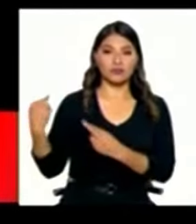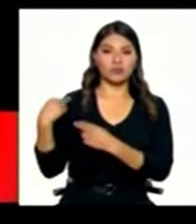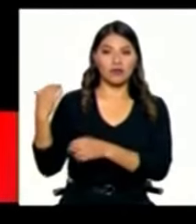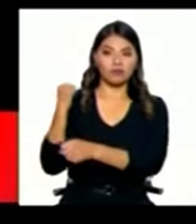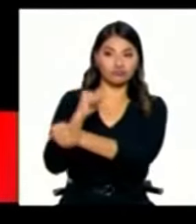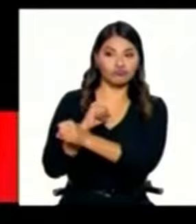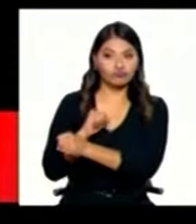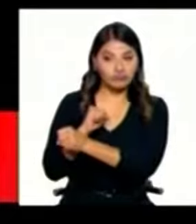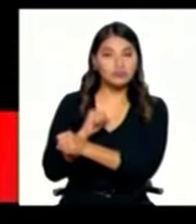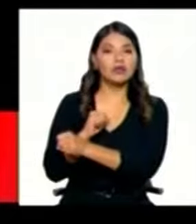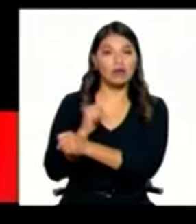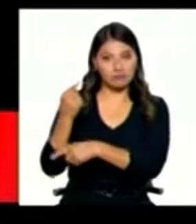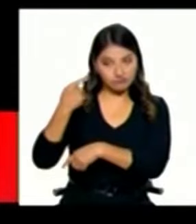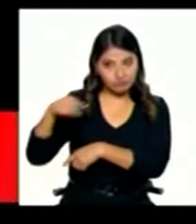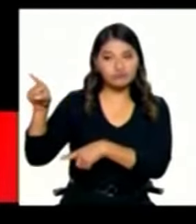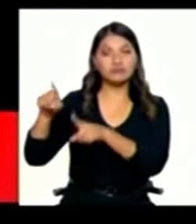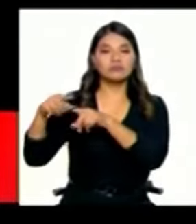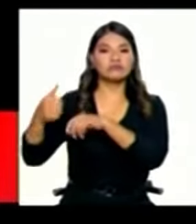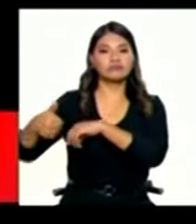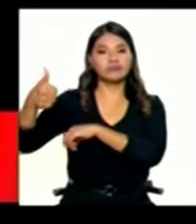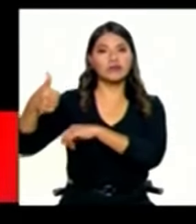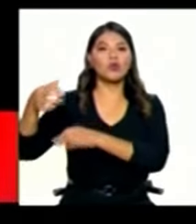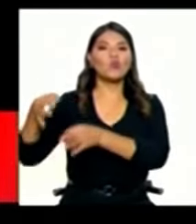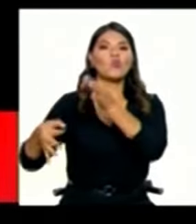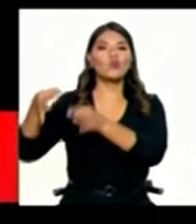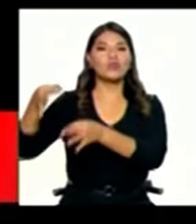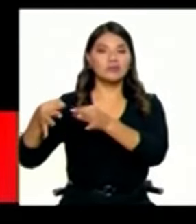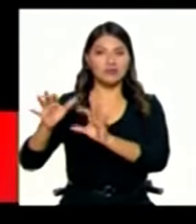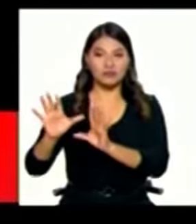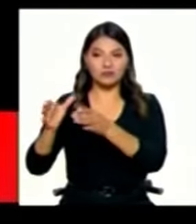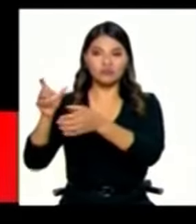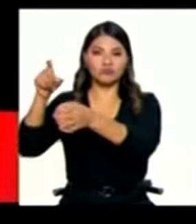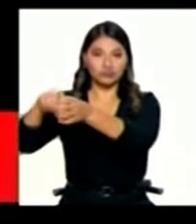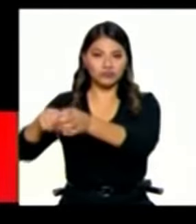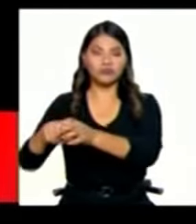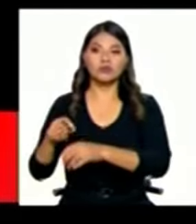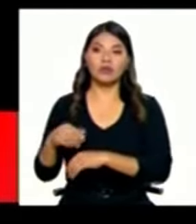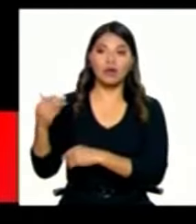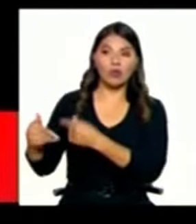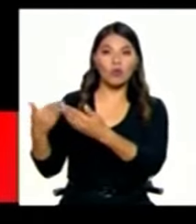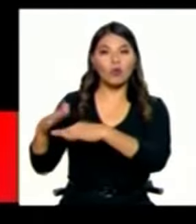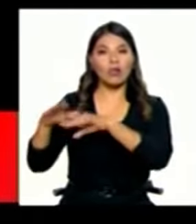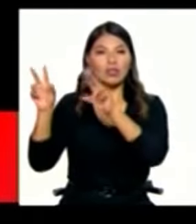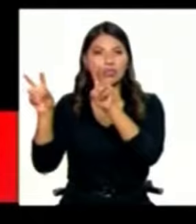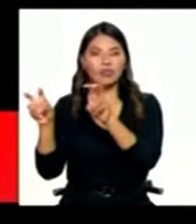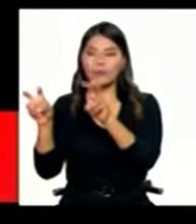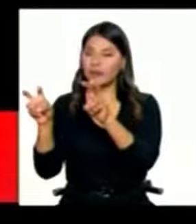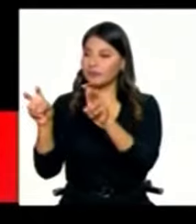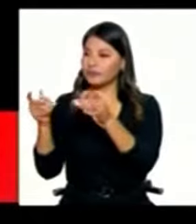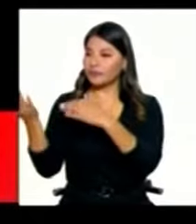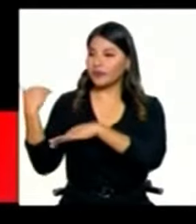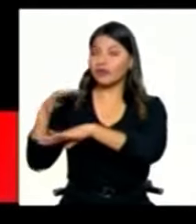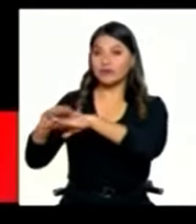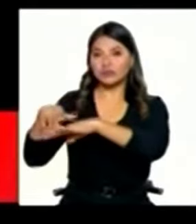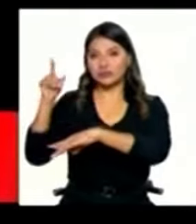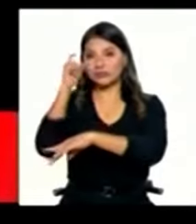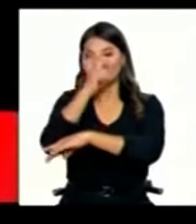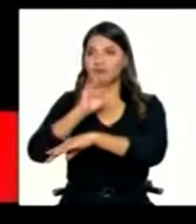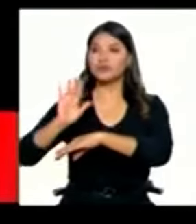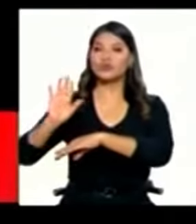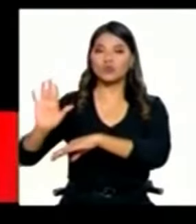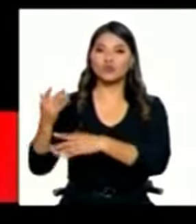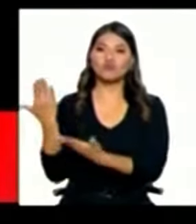a disposición de la autoridad judicial competente en vista de la requisitoria que pesa sobre